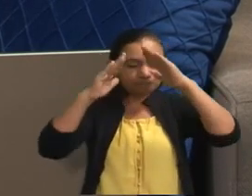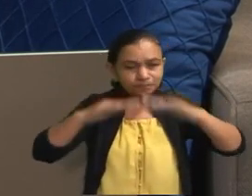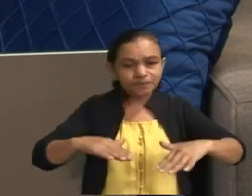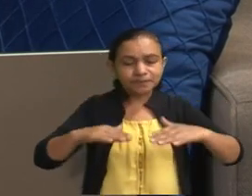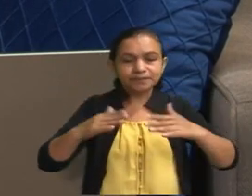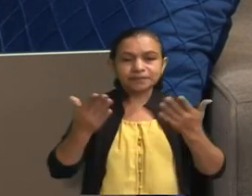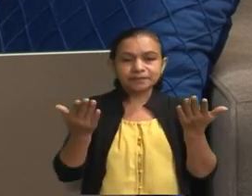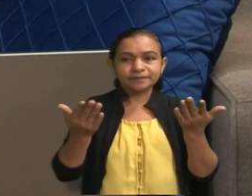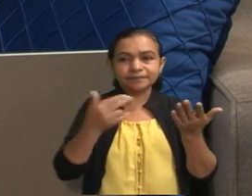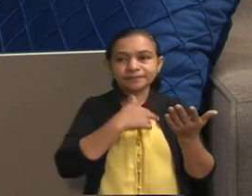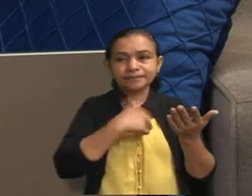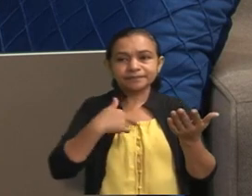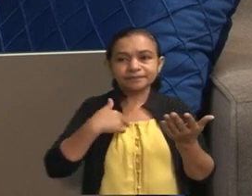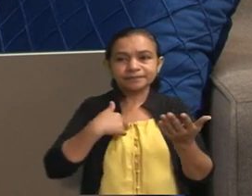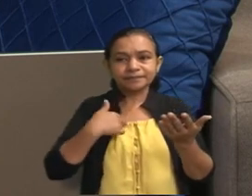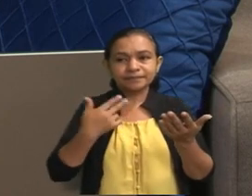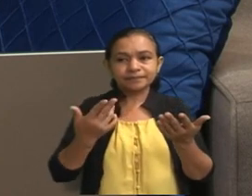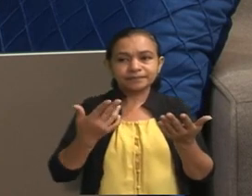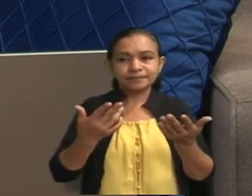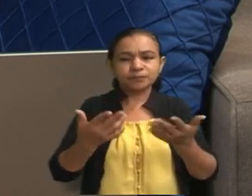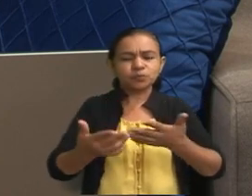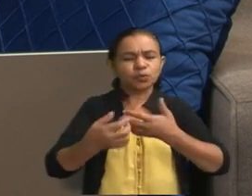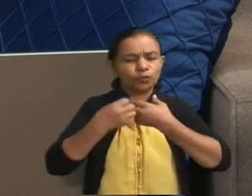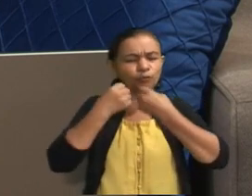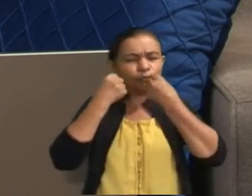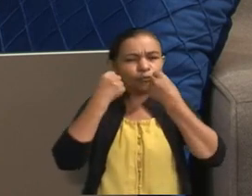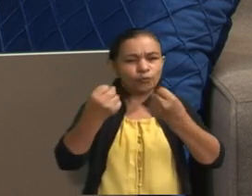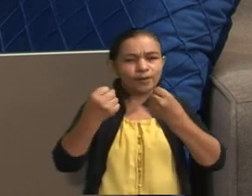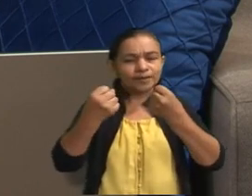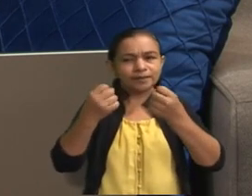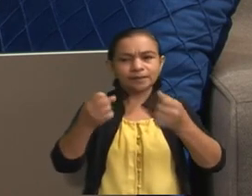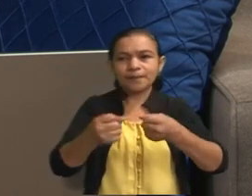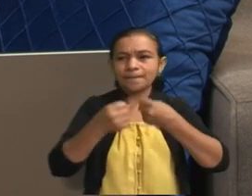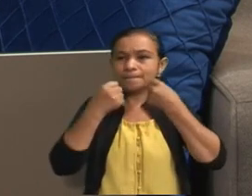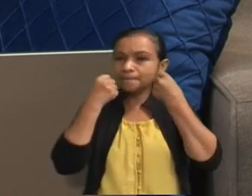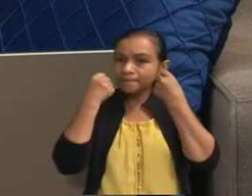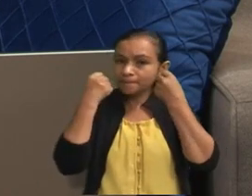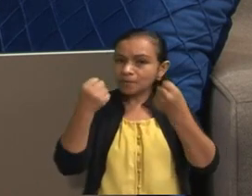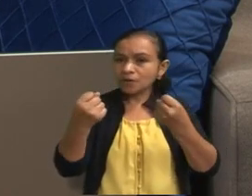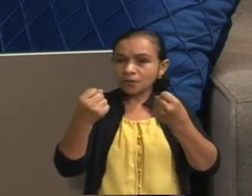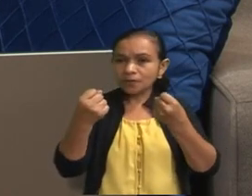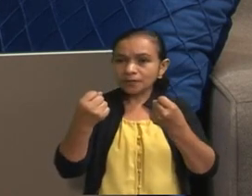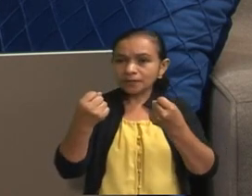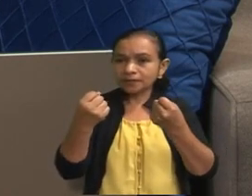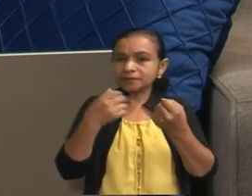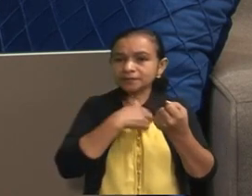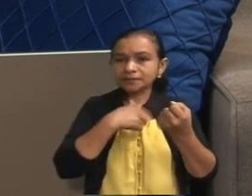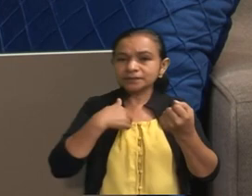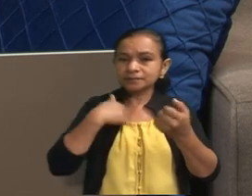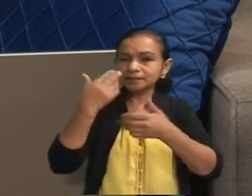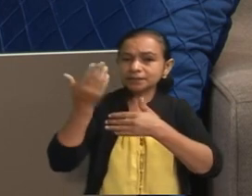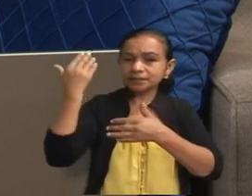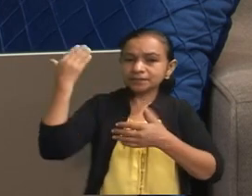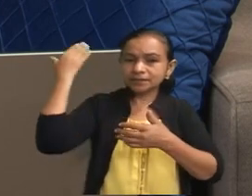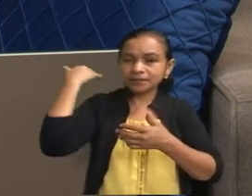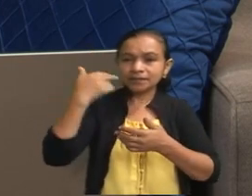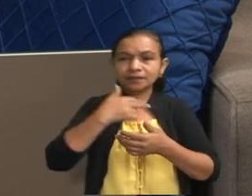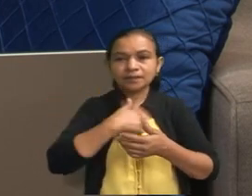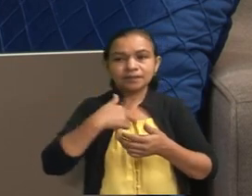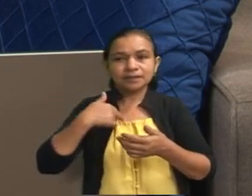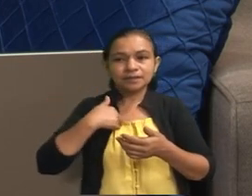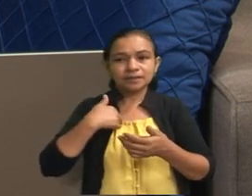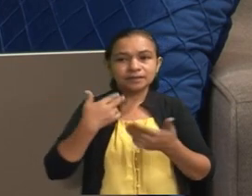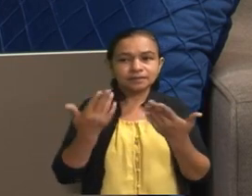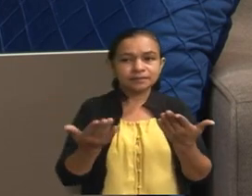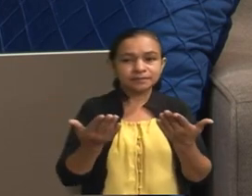la idea es que sea un terremoto, pero muy grande, que nunca hemos registrado en los últimos años de la existencia de